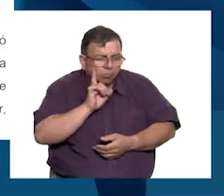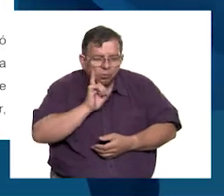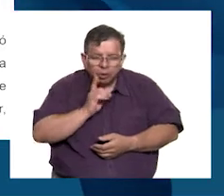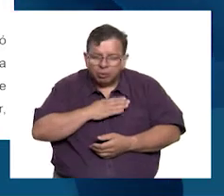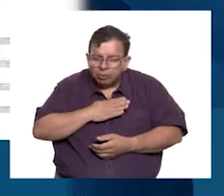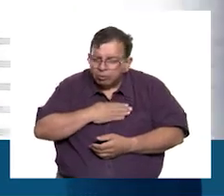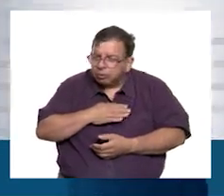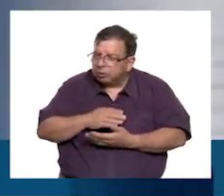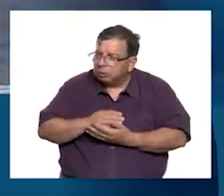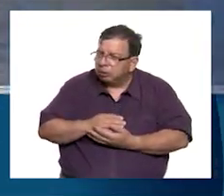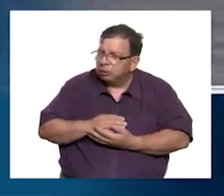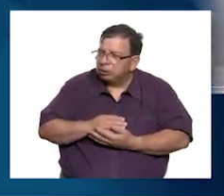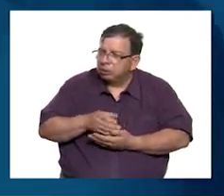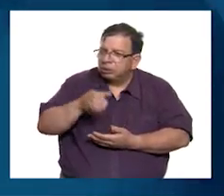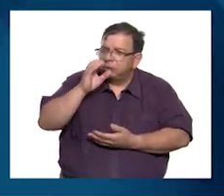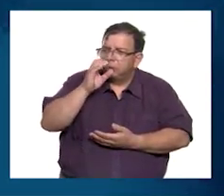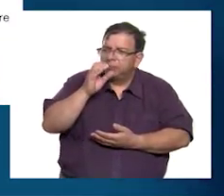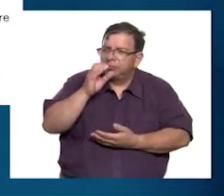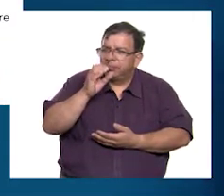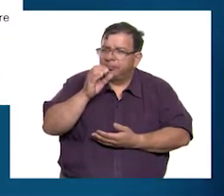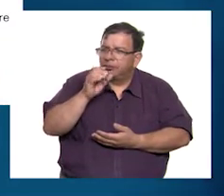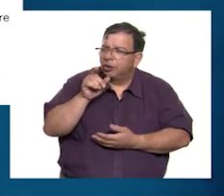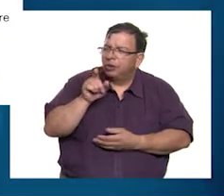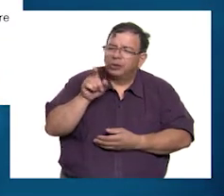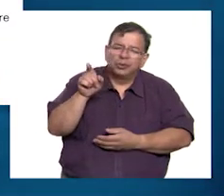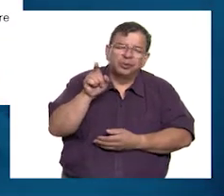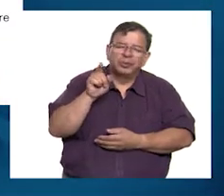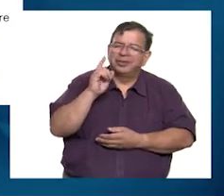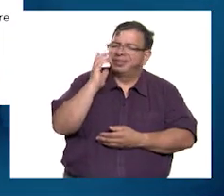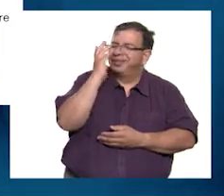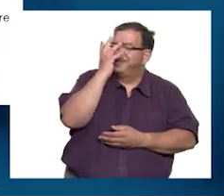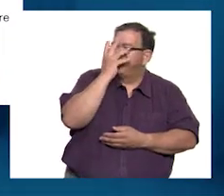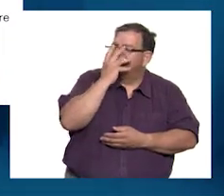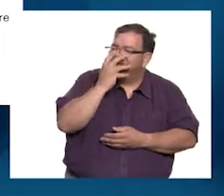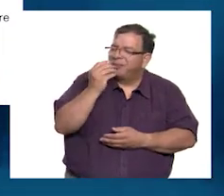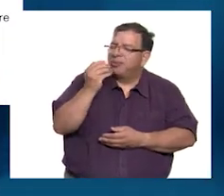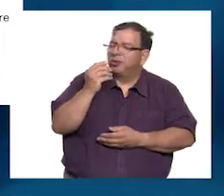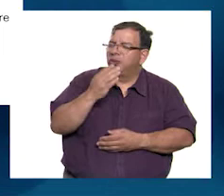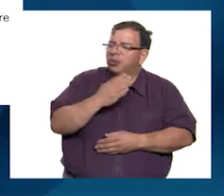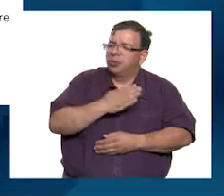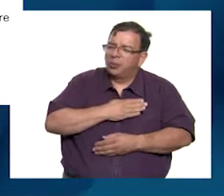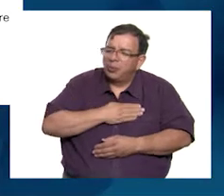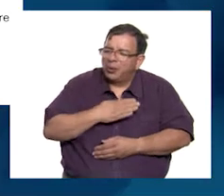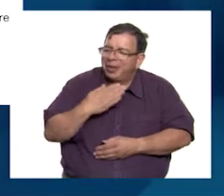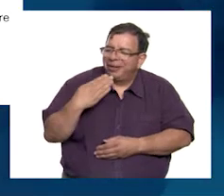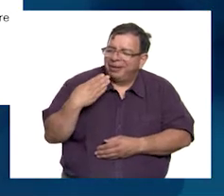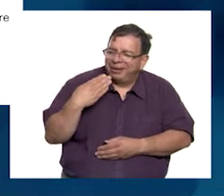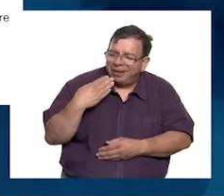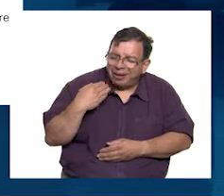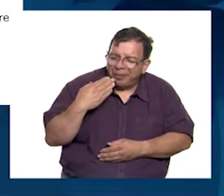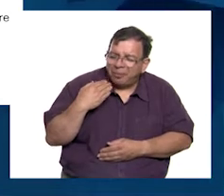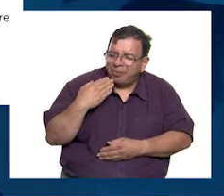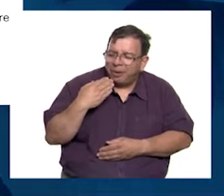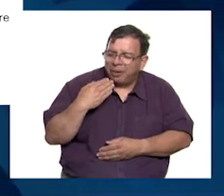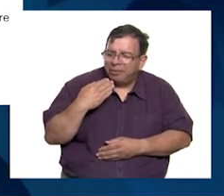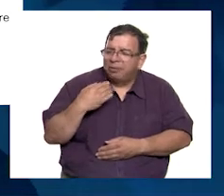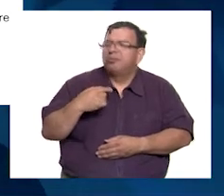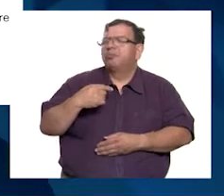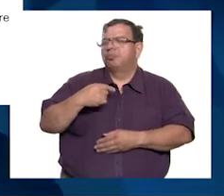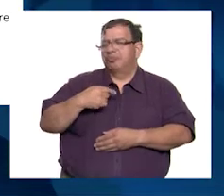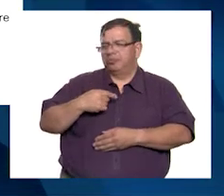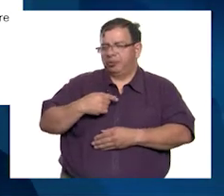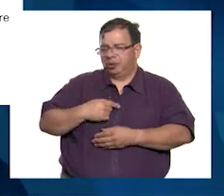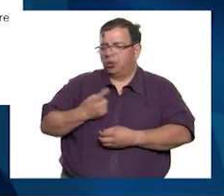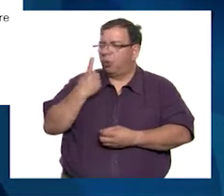beber, le dijo: «Sois tan hermosa, tan buena y tan cortés, que no puedo dejar de concederos un